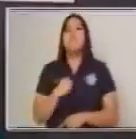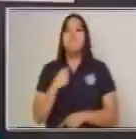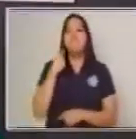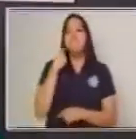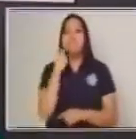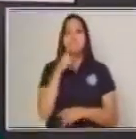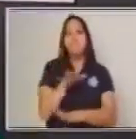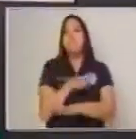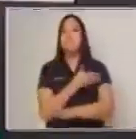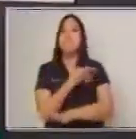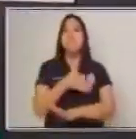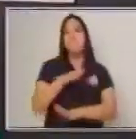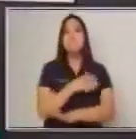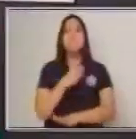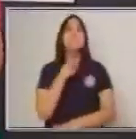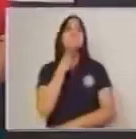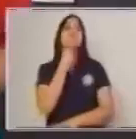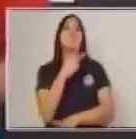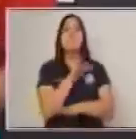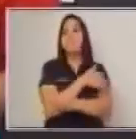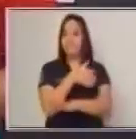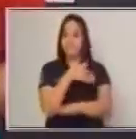la música sin la letra.